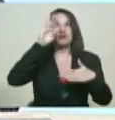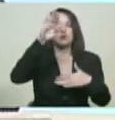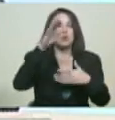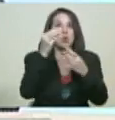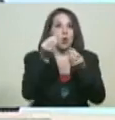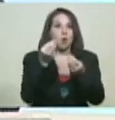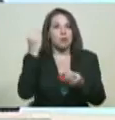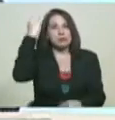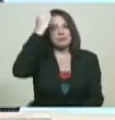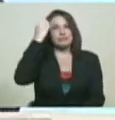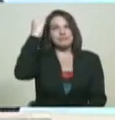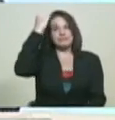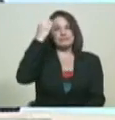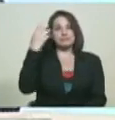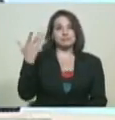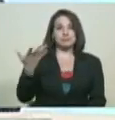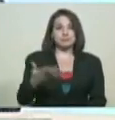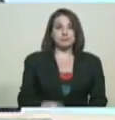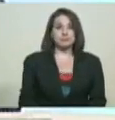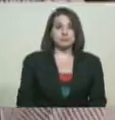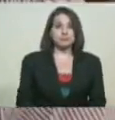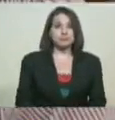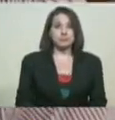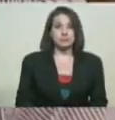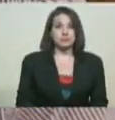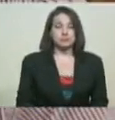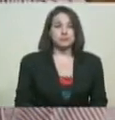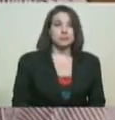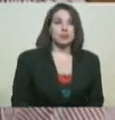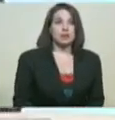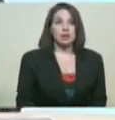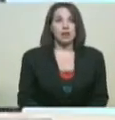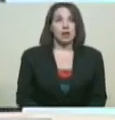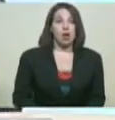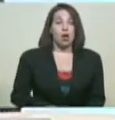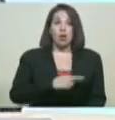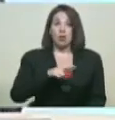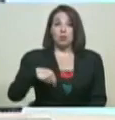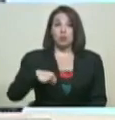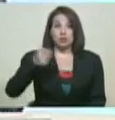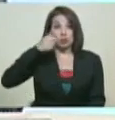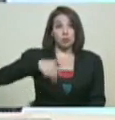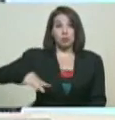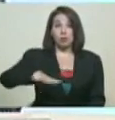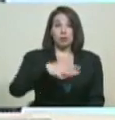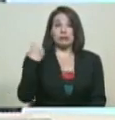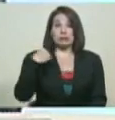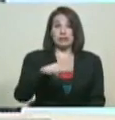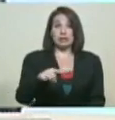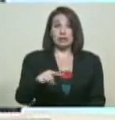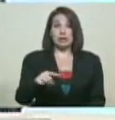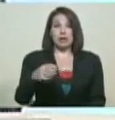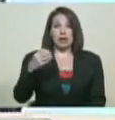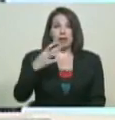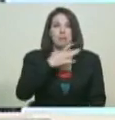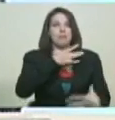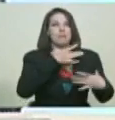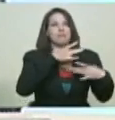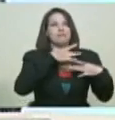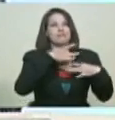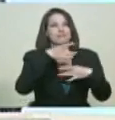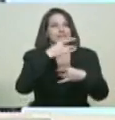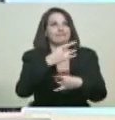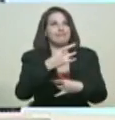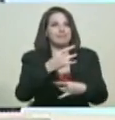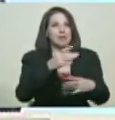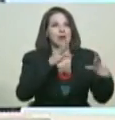compañeros compañeras nuestro pueblo tiene las más grandes expectativas de nosotros luego del ciclo de